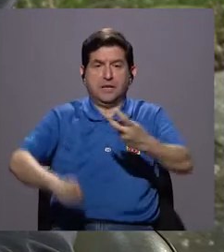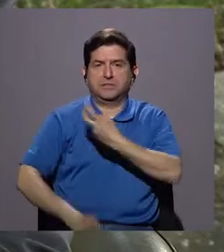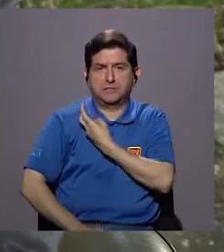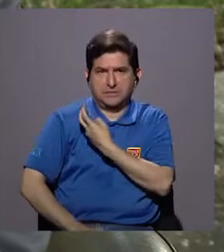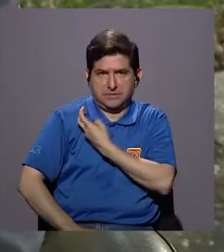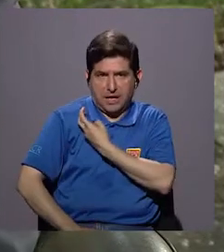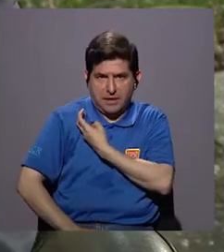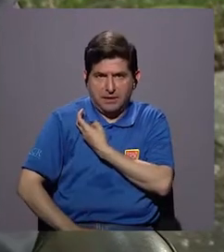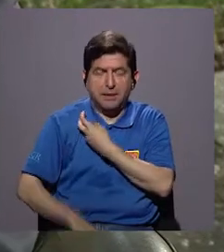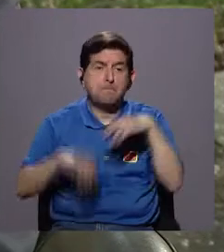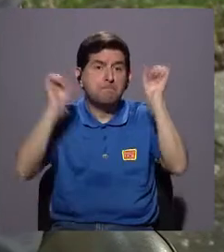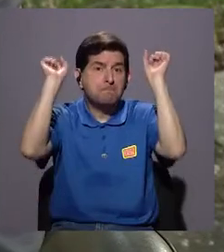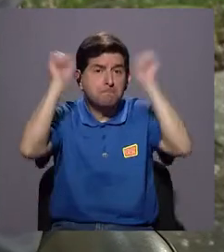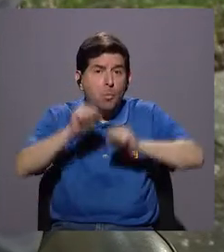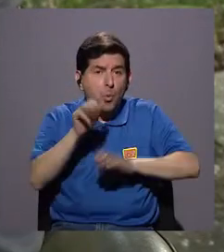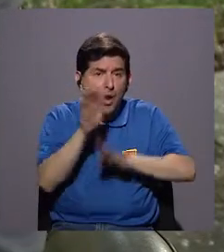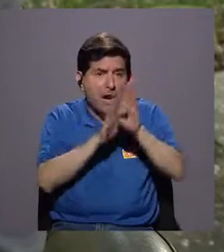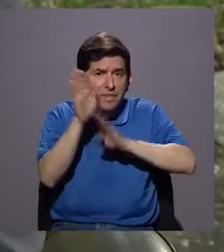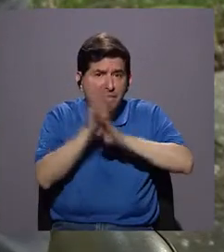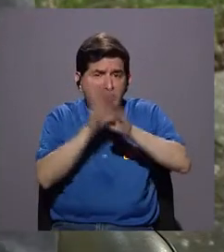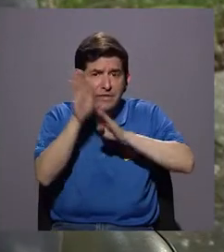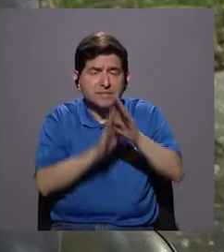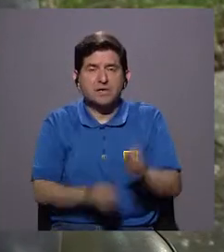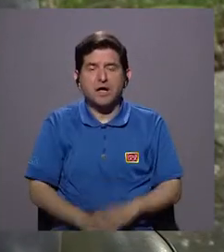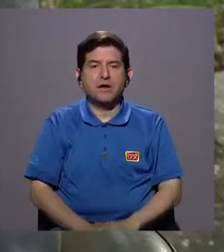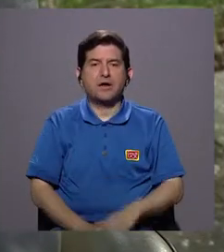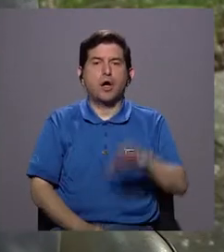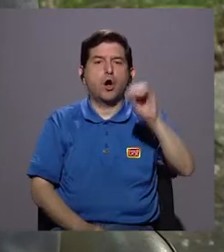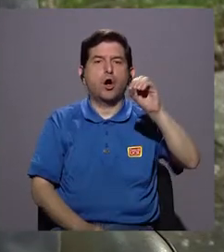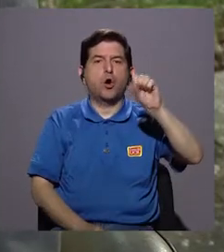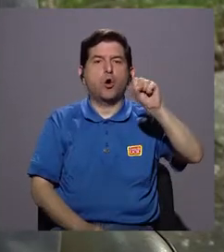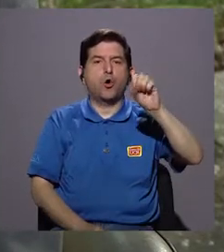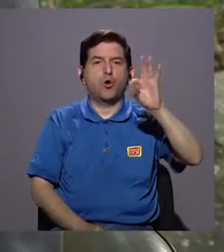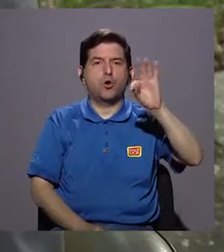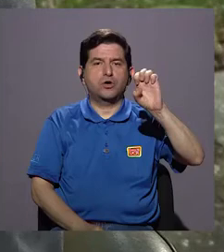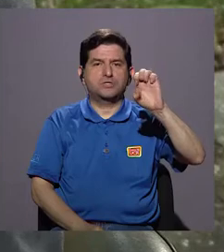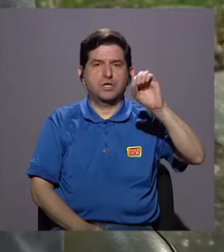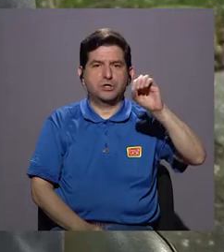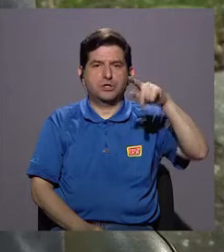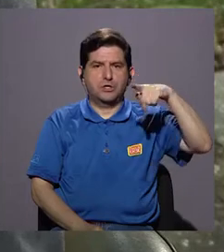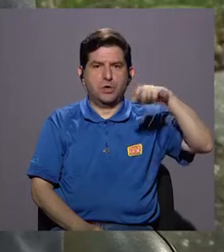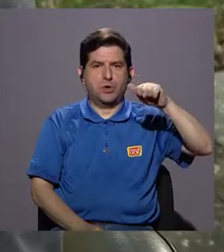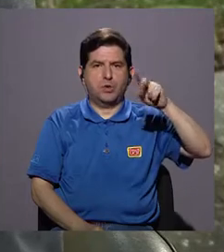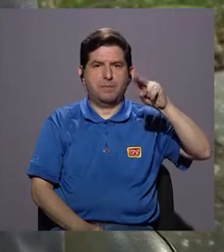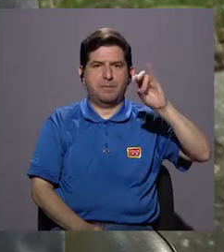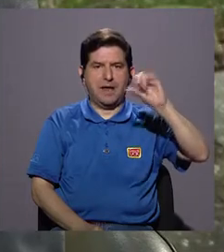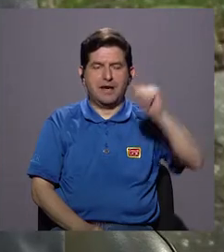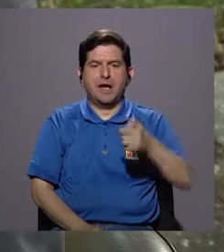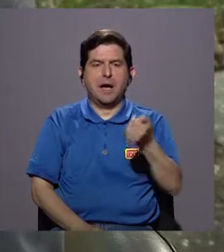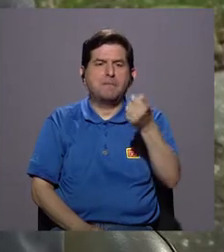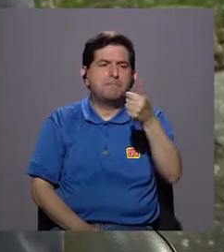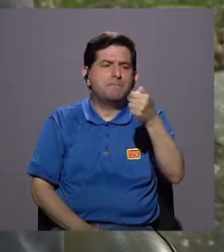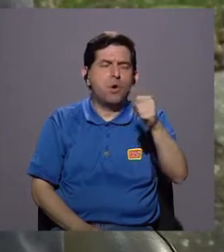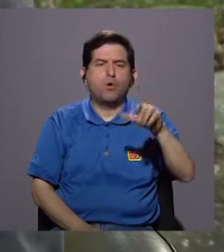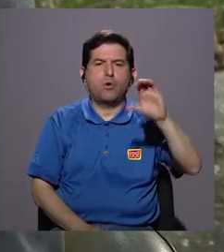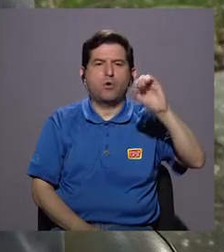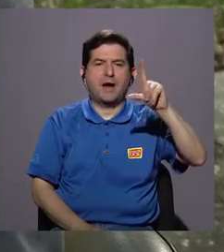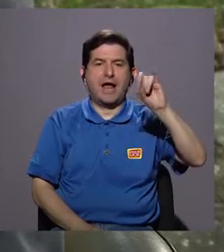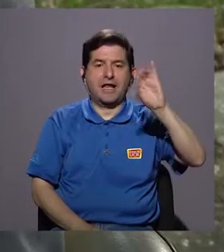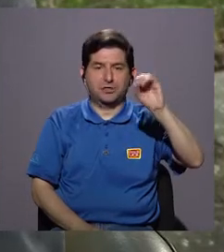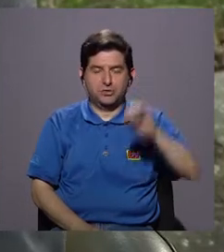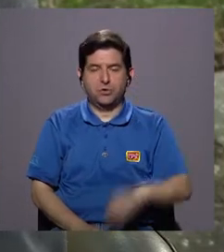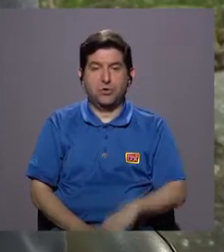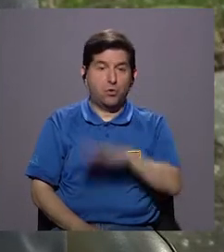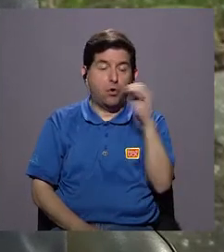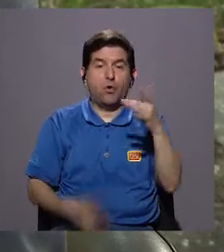esquelético puede desarrollar una cosa que se llama osteopenia, que es poca calcificación en los huesos, y el grado máximo de eso es la